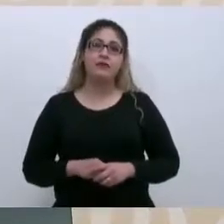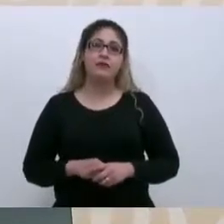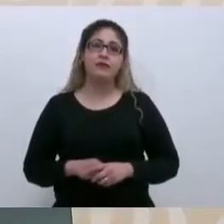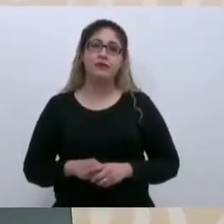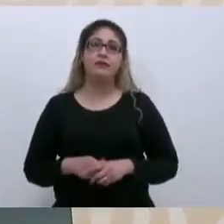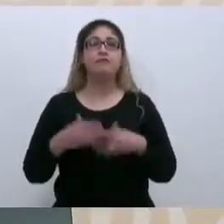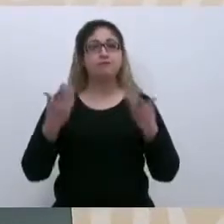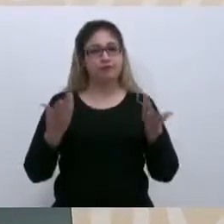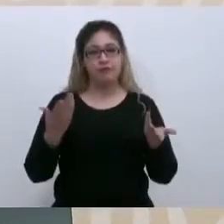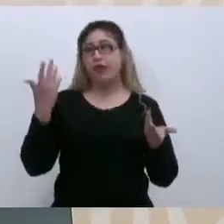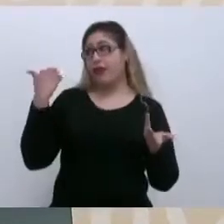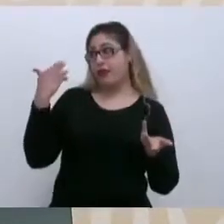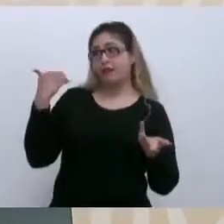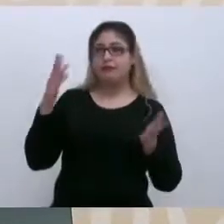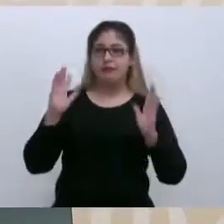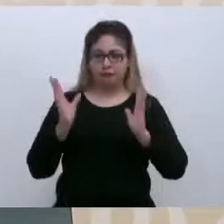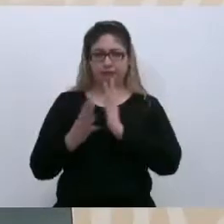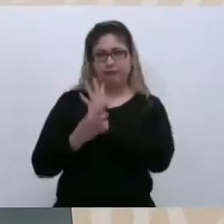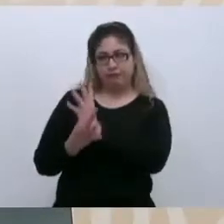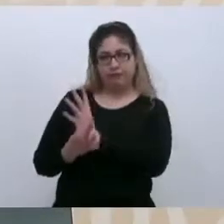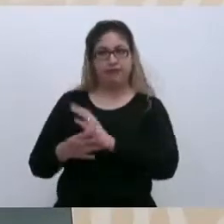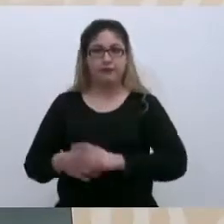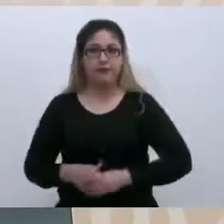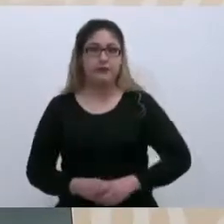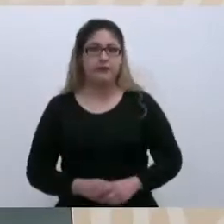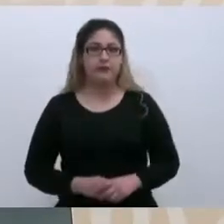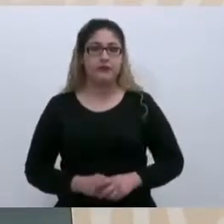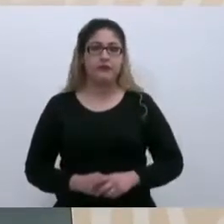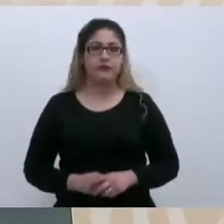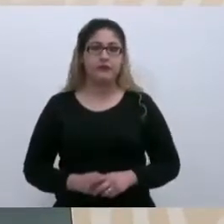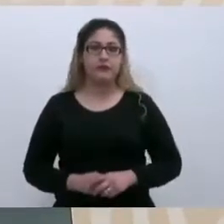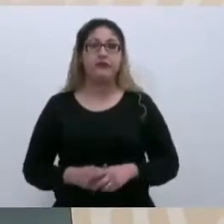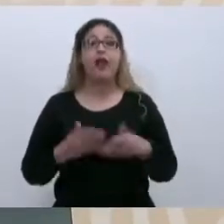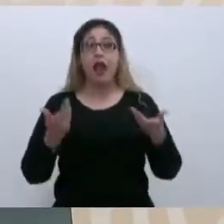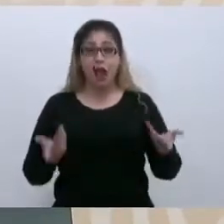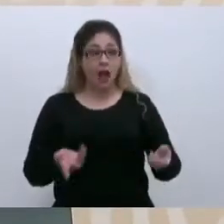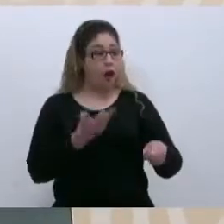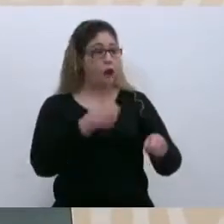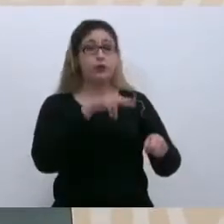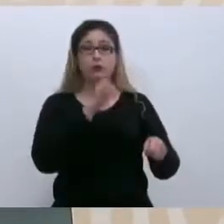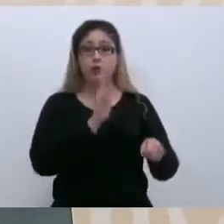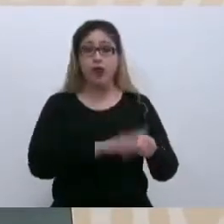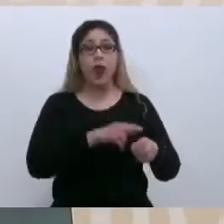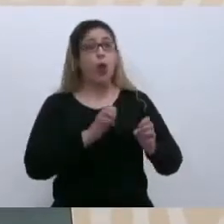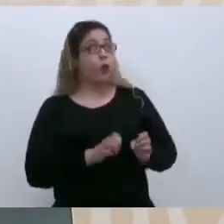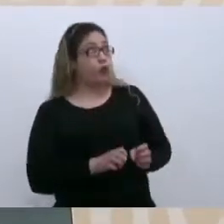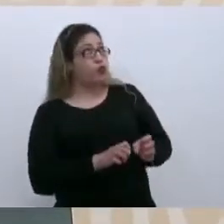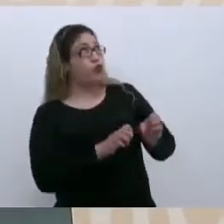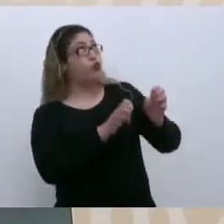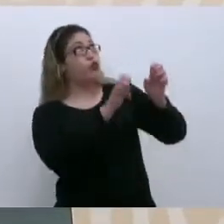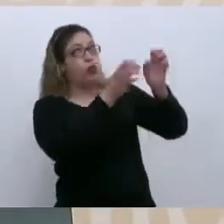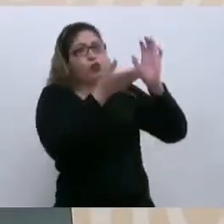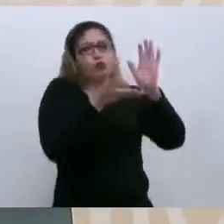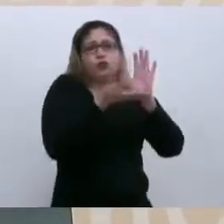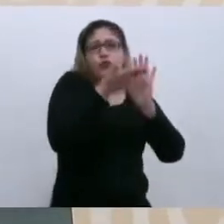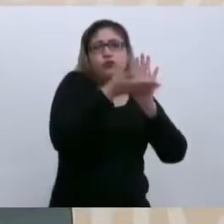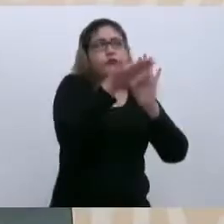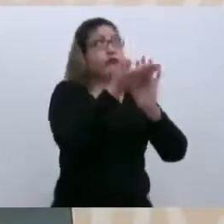lo dijimos hace un momento, no solo es la construcción y el equipamiento de un hospital,